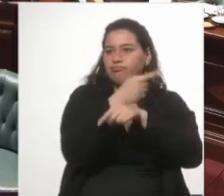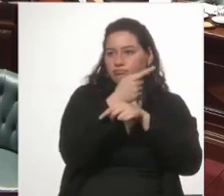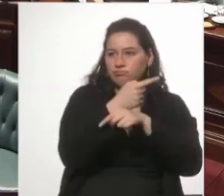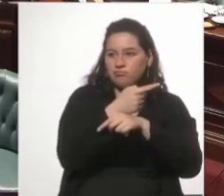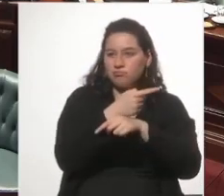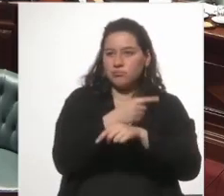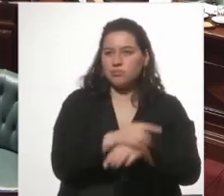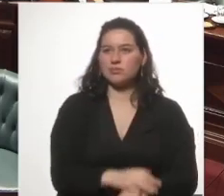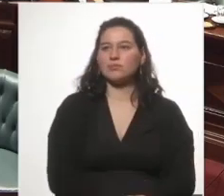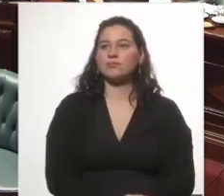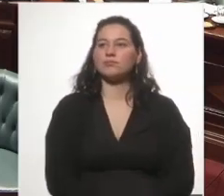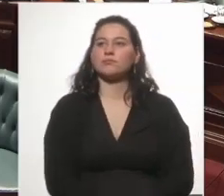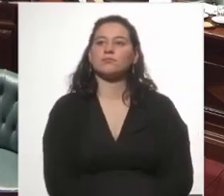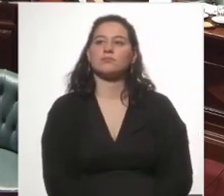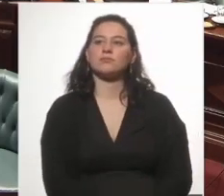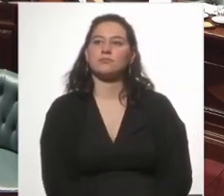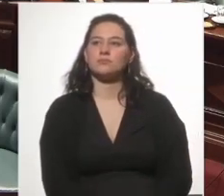aparentes.